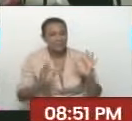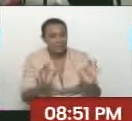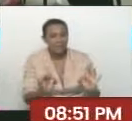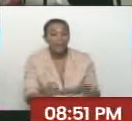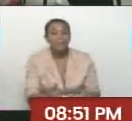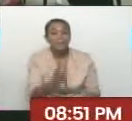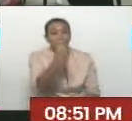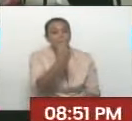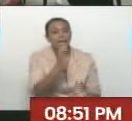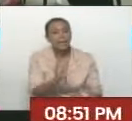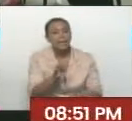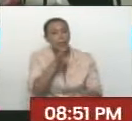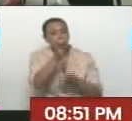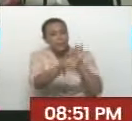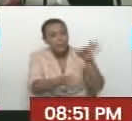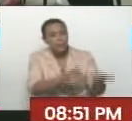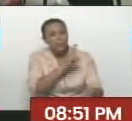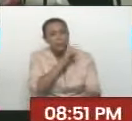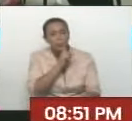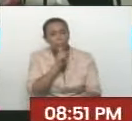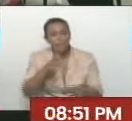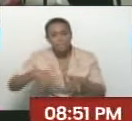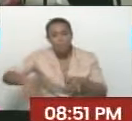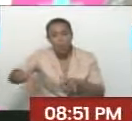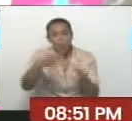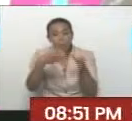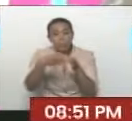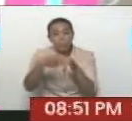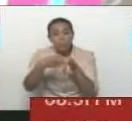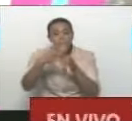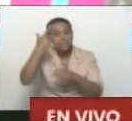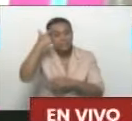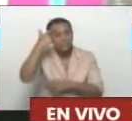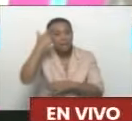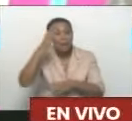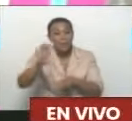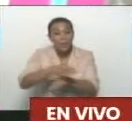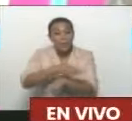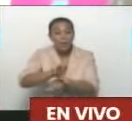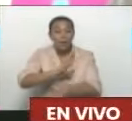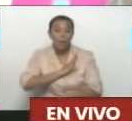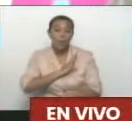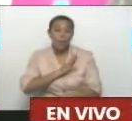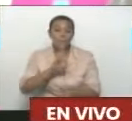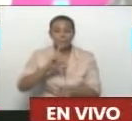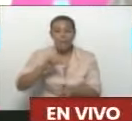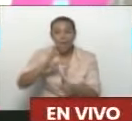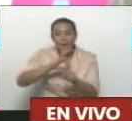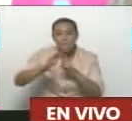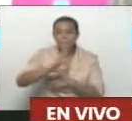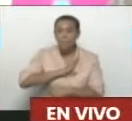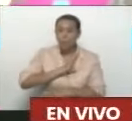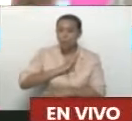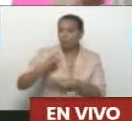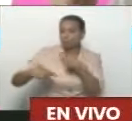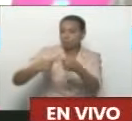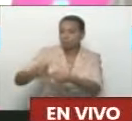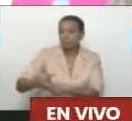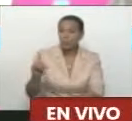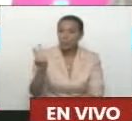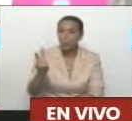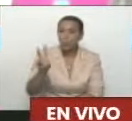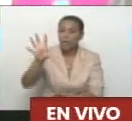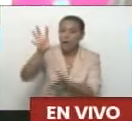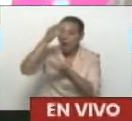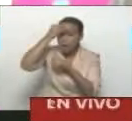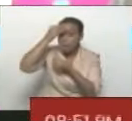primero queríamos expresar en nombre de las personas que hacen música tradicional, que nos nutrimos de estos